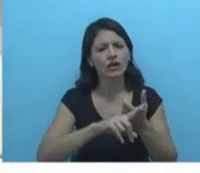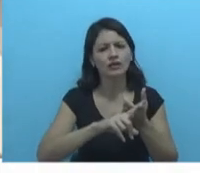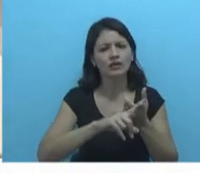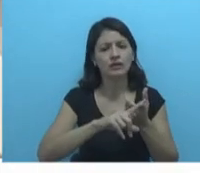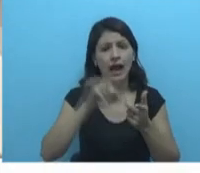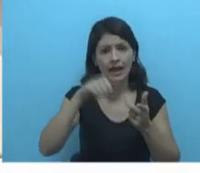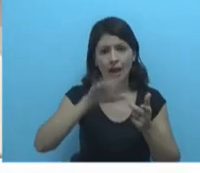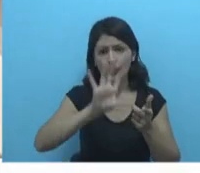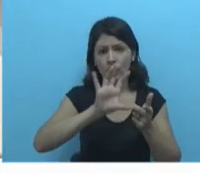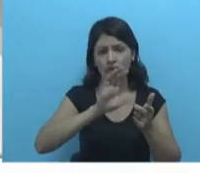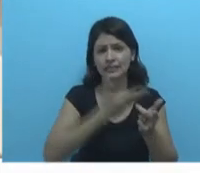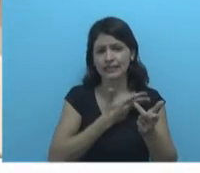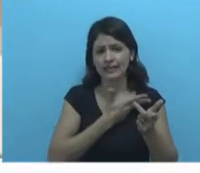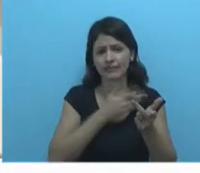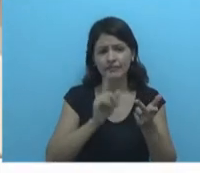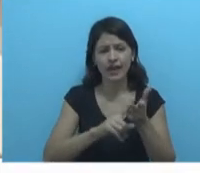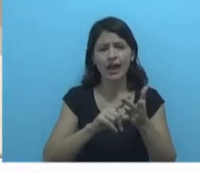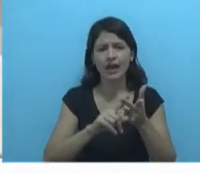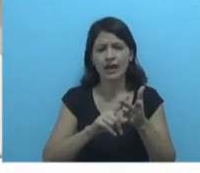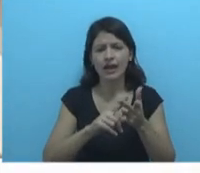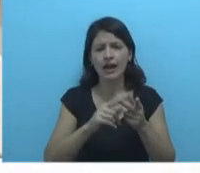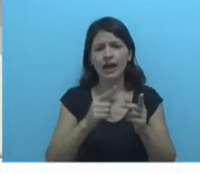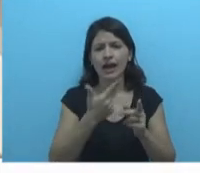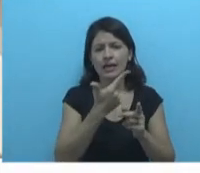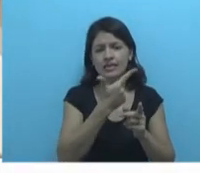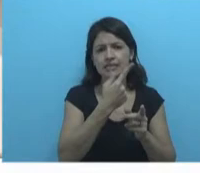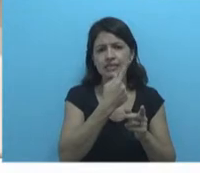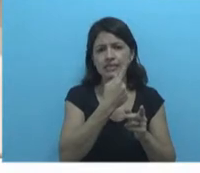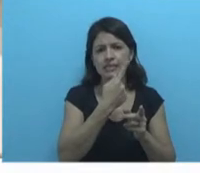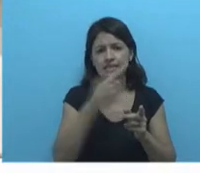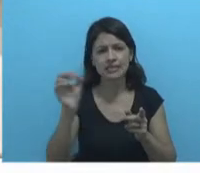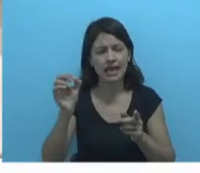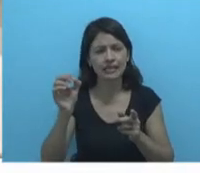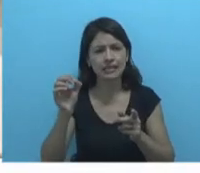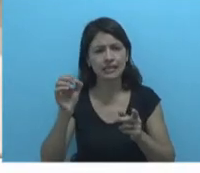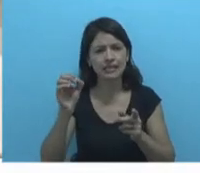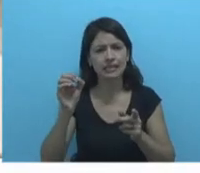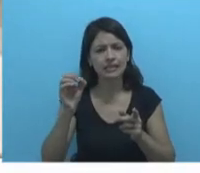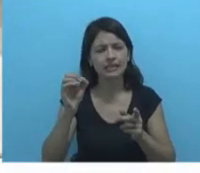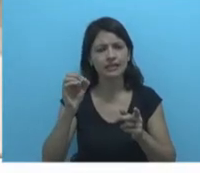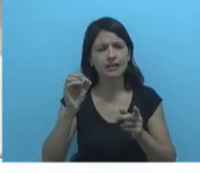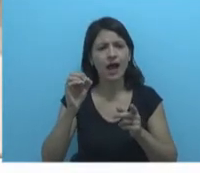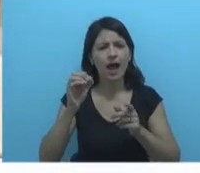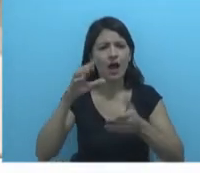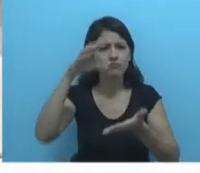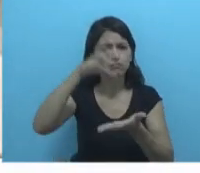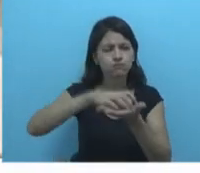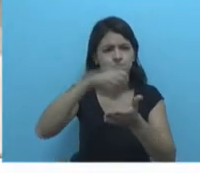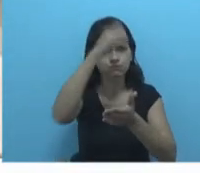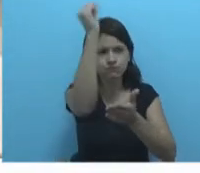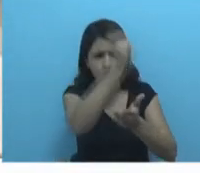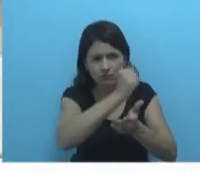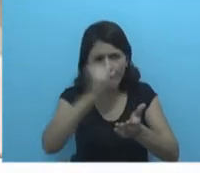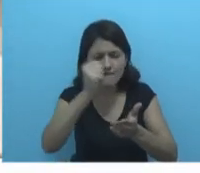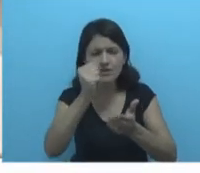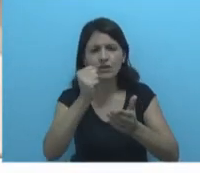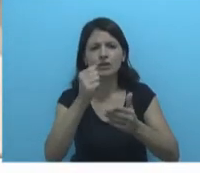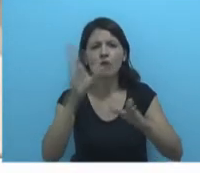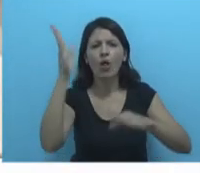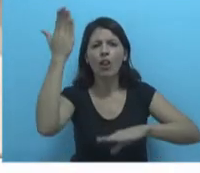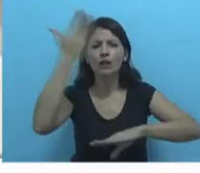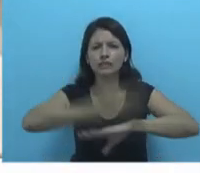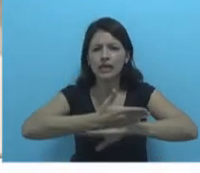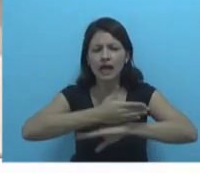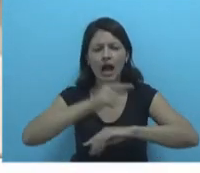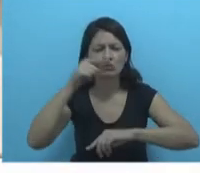en nuestra provincia, cerraron 100 frigoríficos que traían trabajo y los mismos trajeron desempleo y